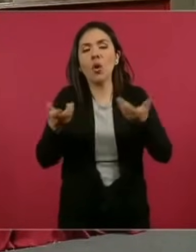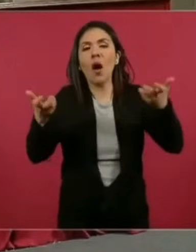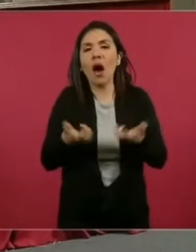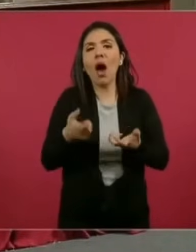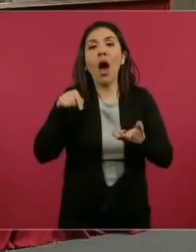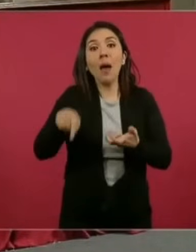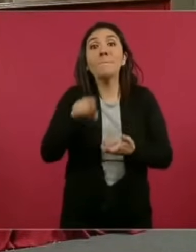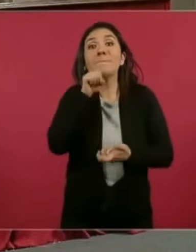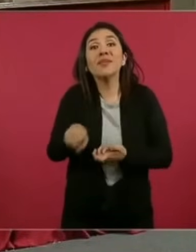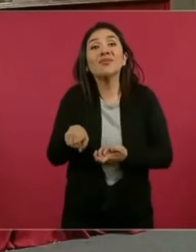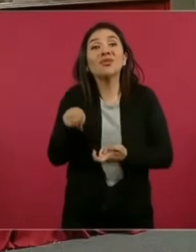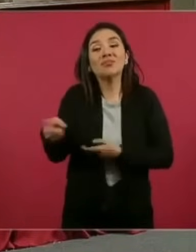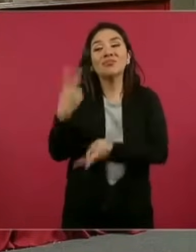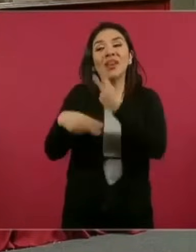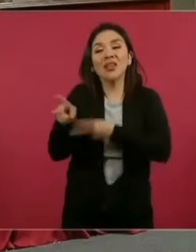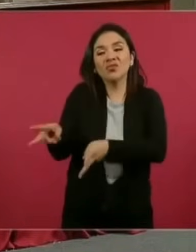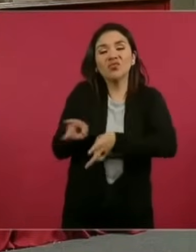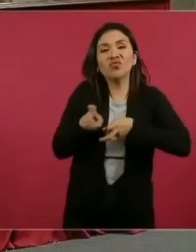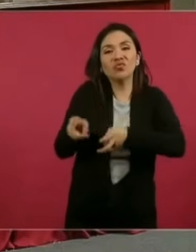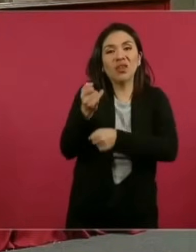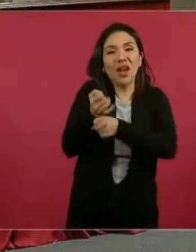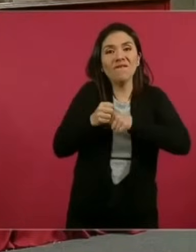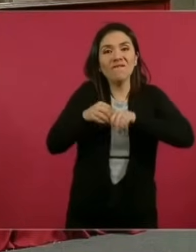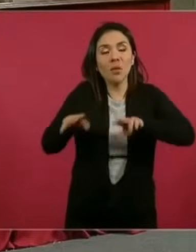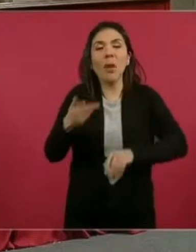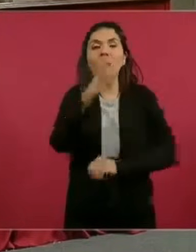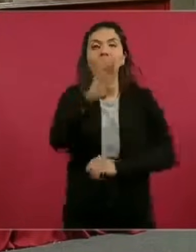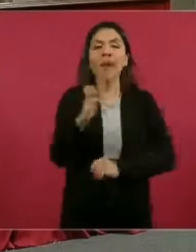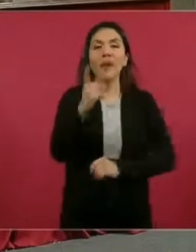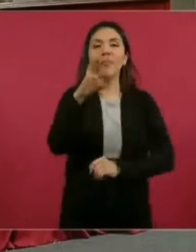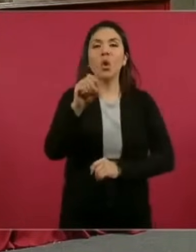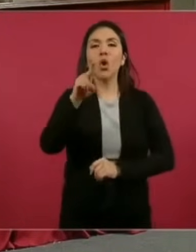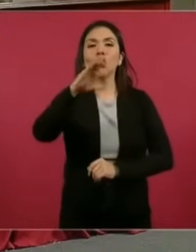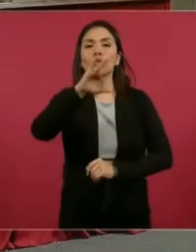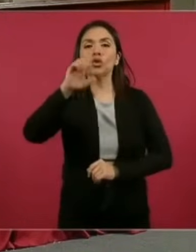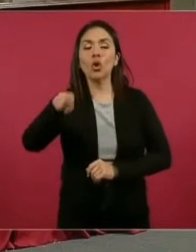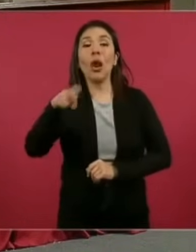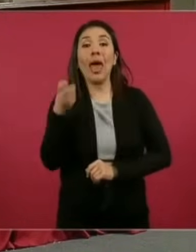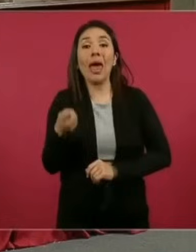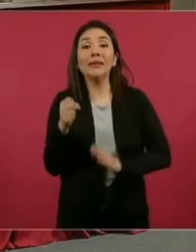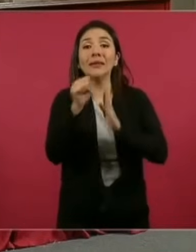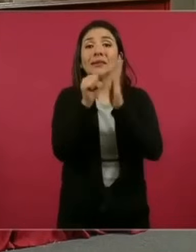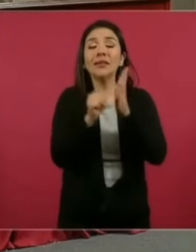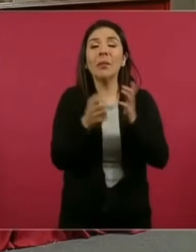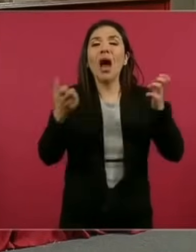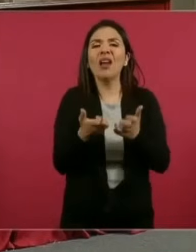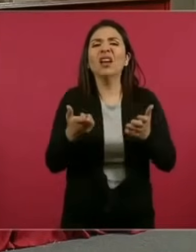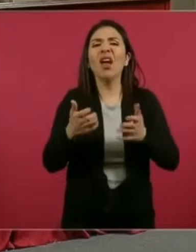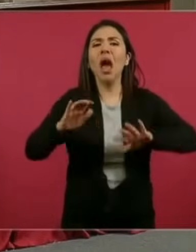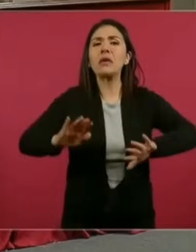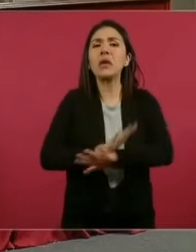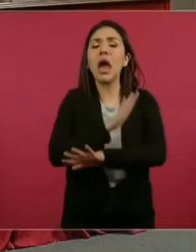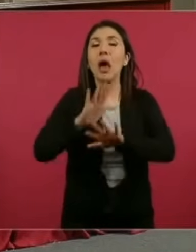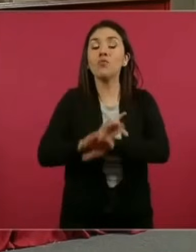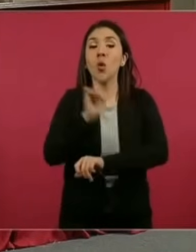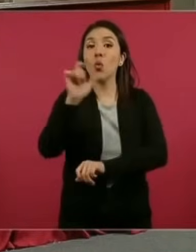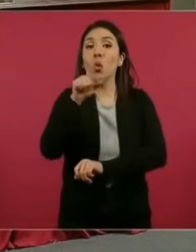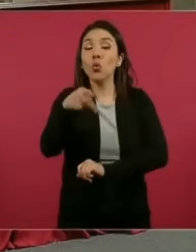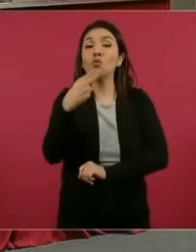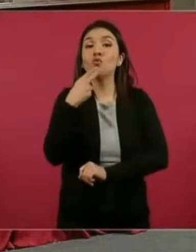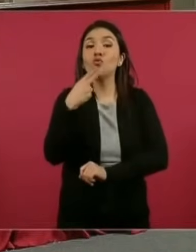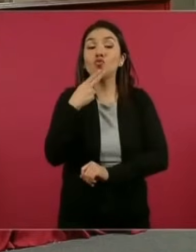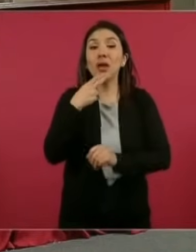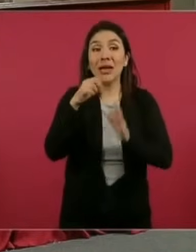se obtuvieron los datos. Los sistemas de preproducción son los sistemas donde se hacen cambios antes de usar el sistema